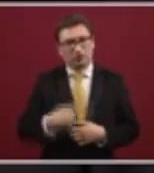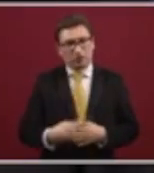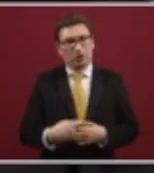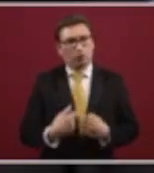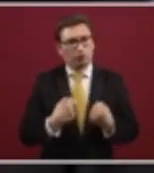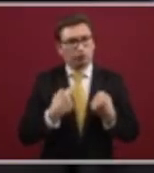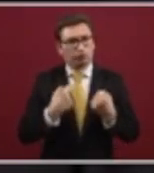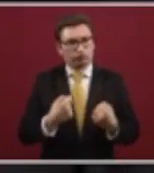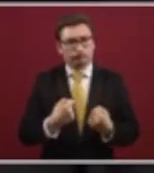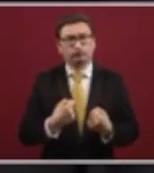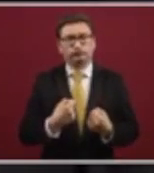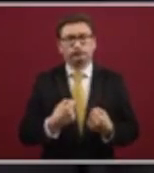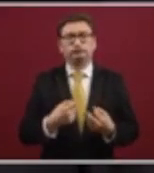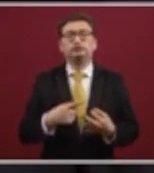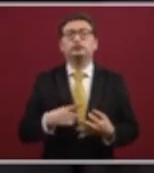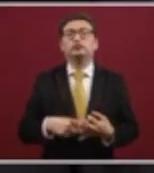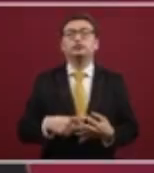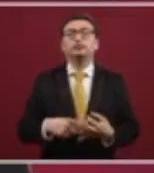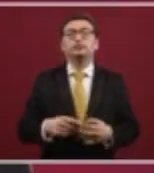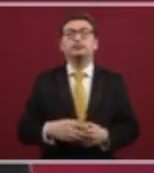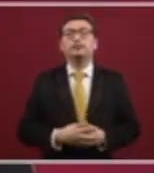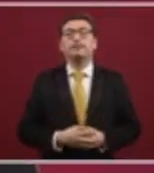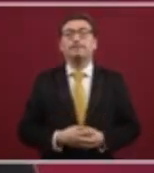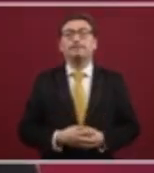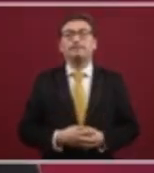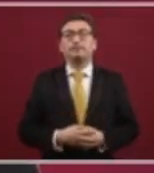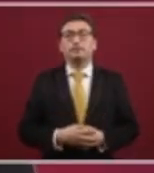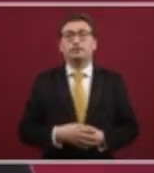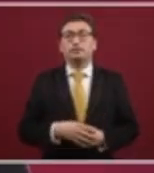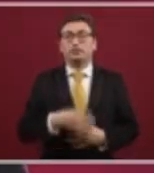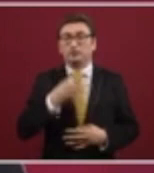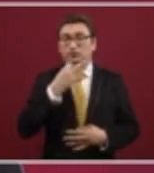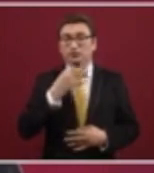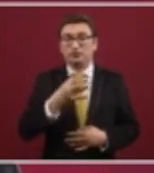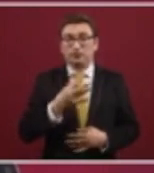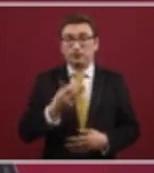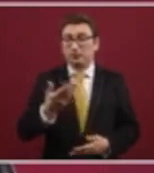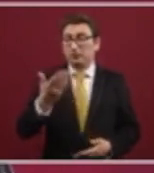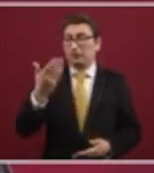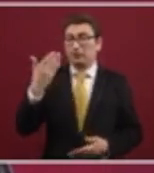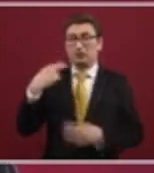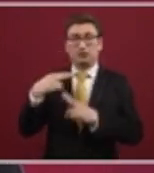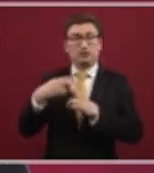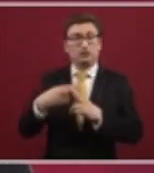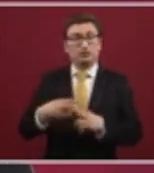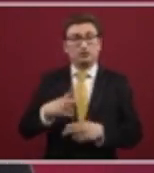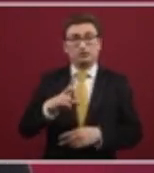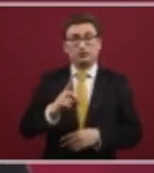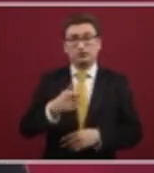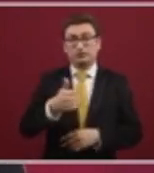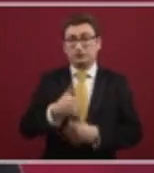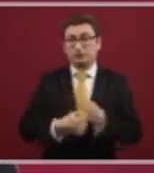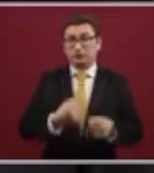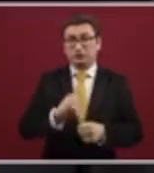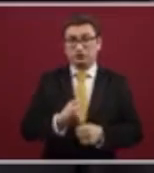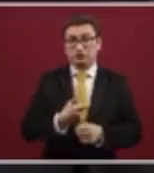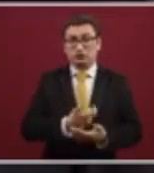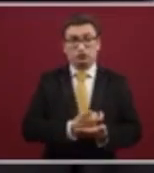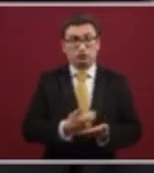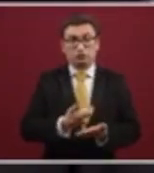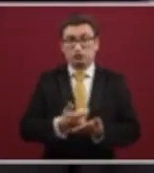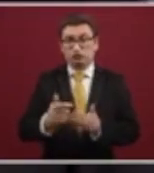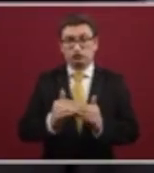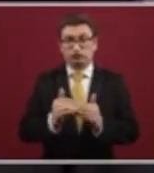adelanto que nunca en 36 años se había incrementado el salario,